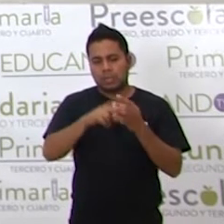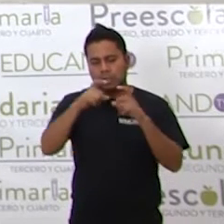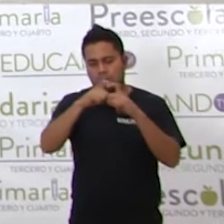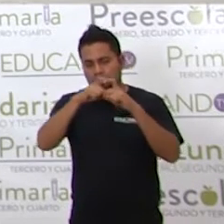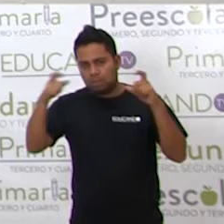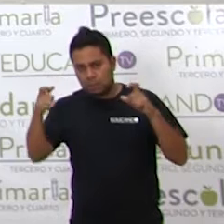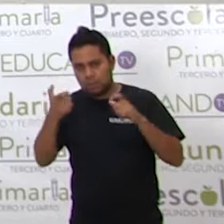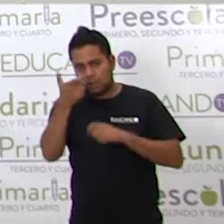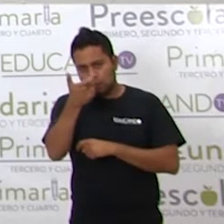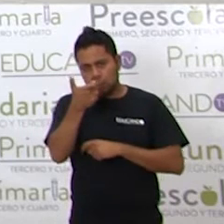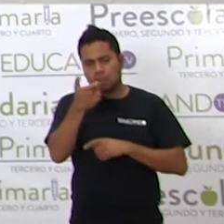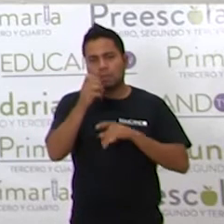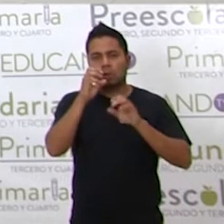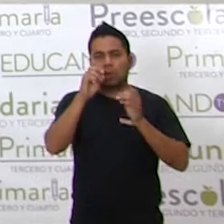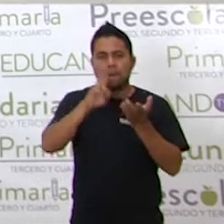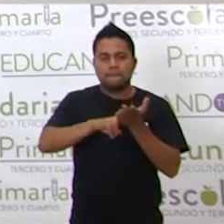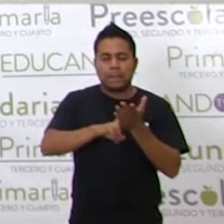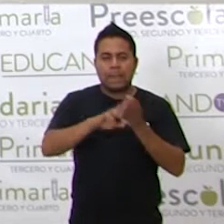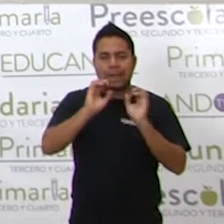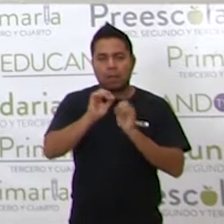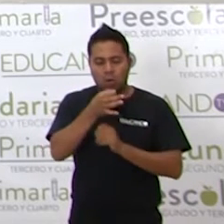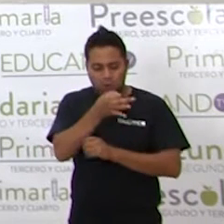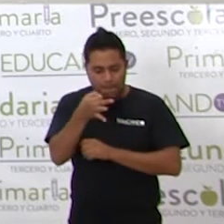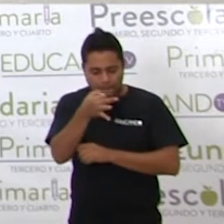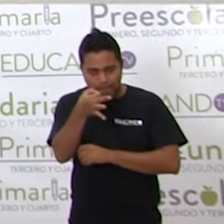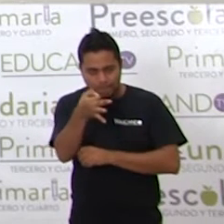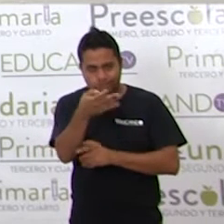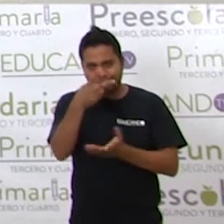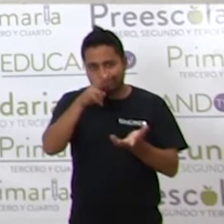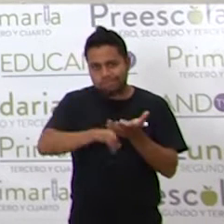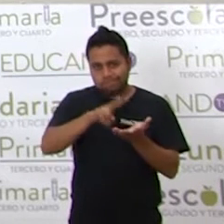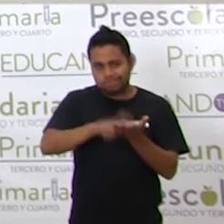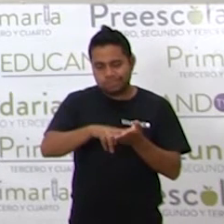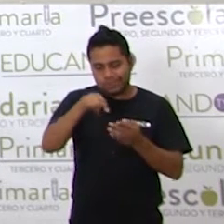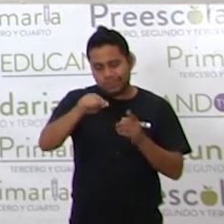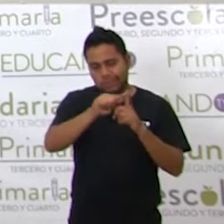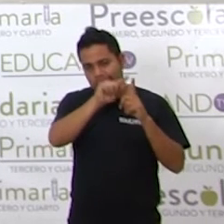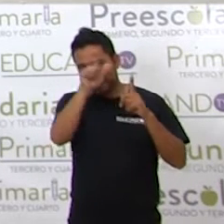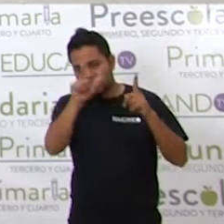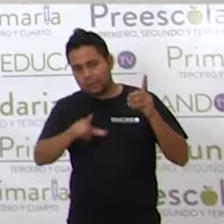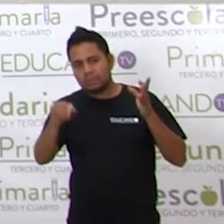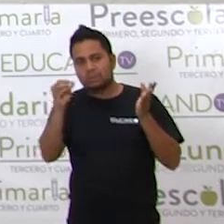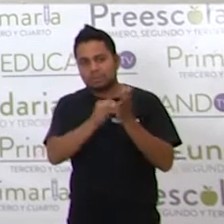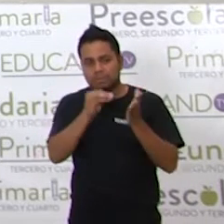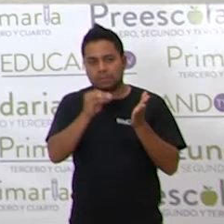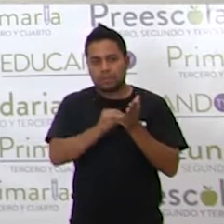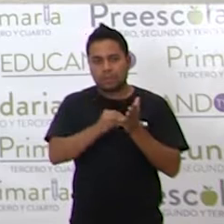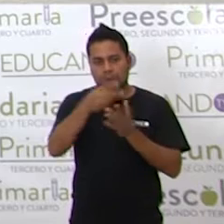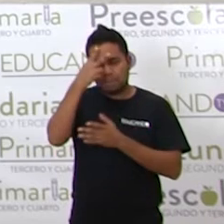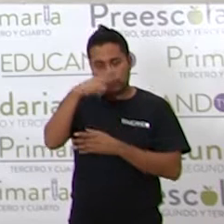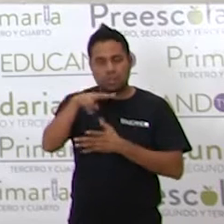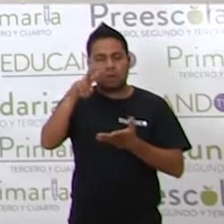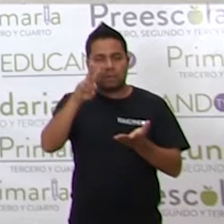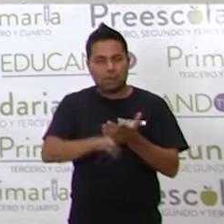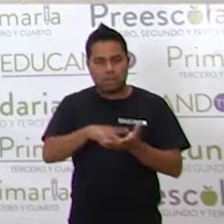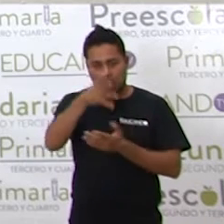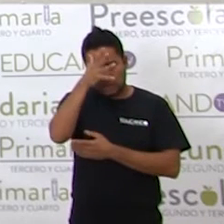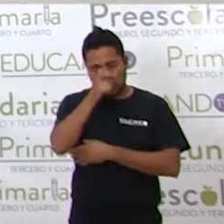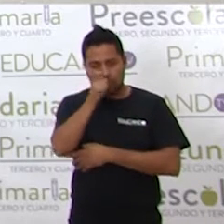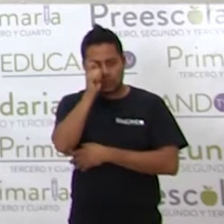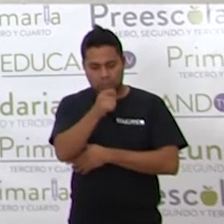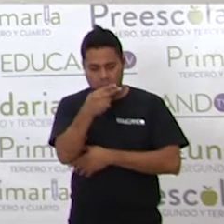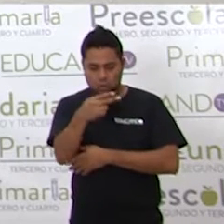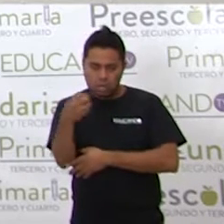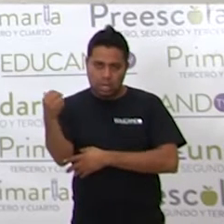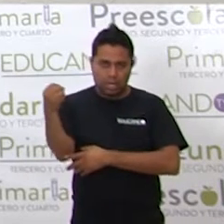billetes y las monedas que circulan en nuestro país, México? Recuerda que le llamamos peso